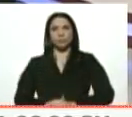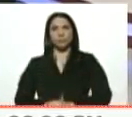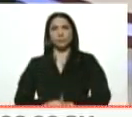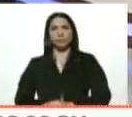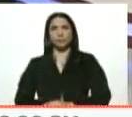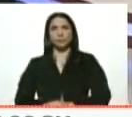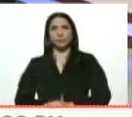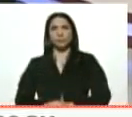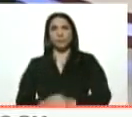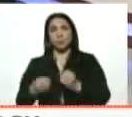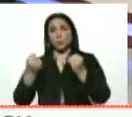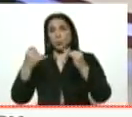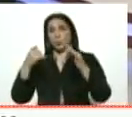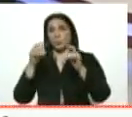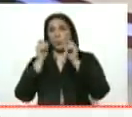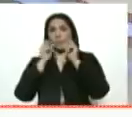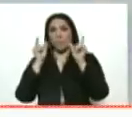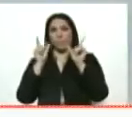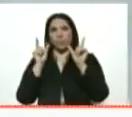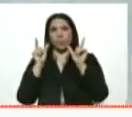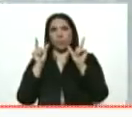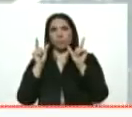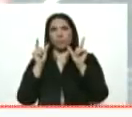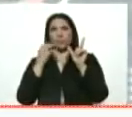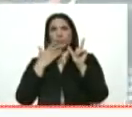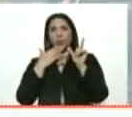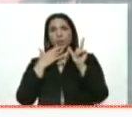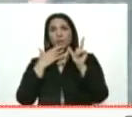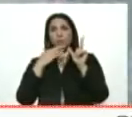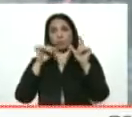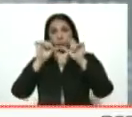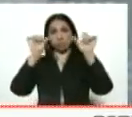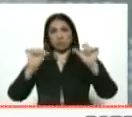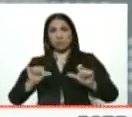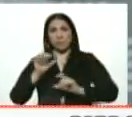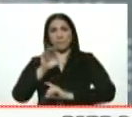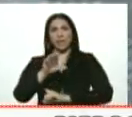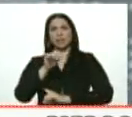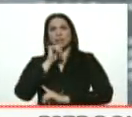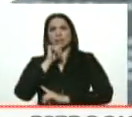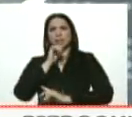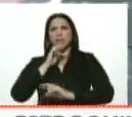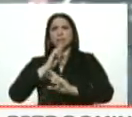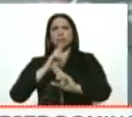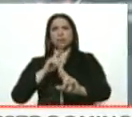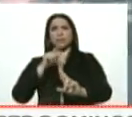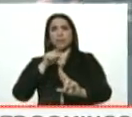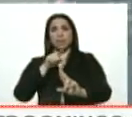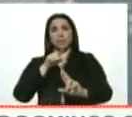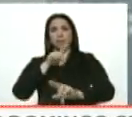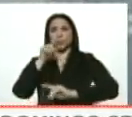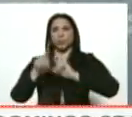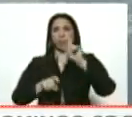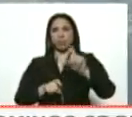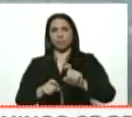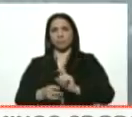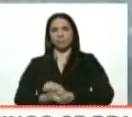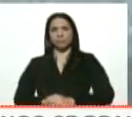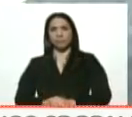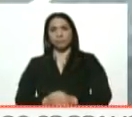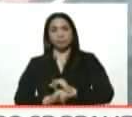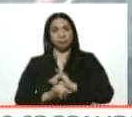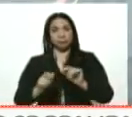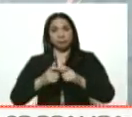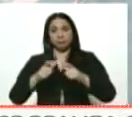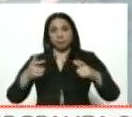Hay números muy impresionantes a través de la plataforma Patria de quienes han contestado. Esa encuesta se ha